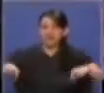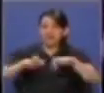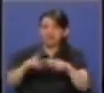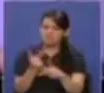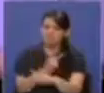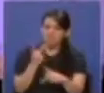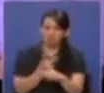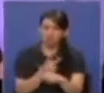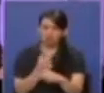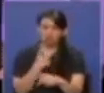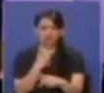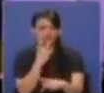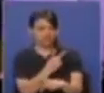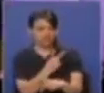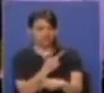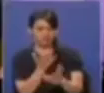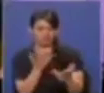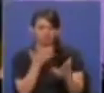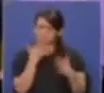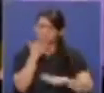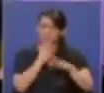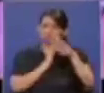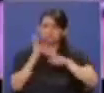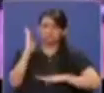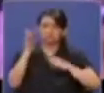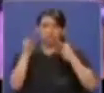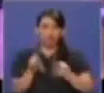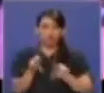Nos comprometimos a hacer este enlace con el anticipo